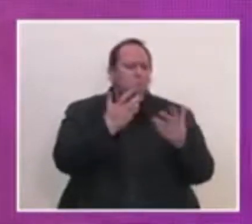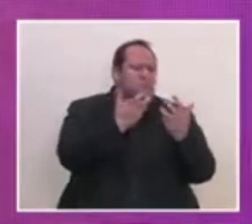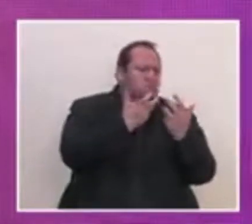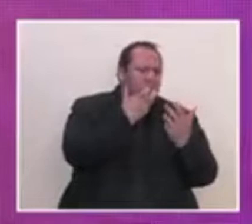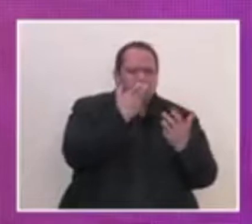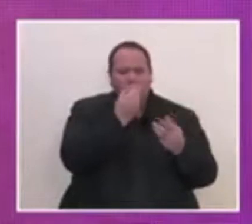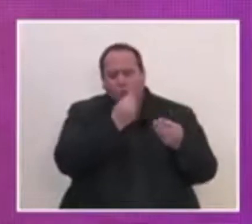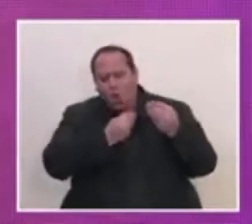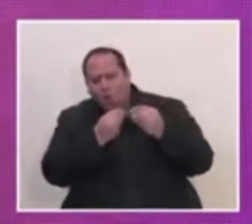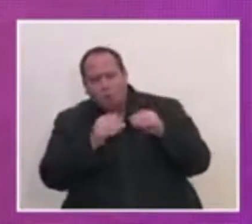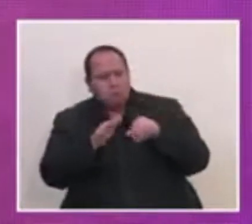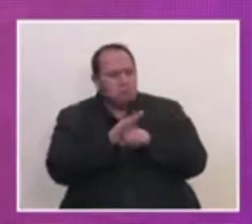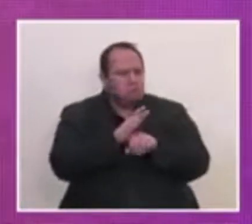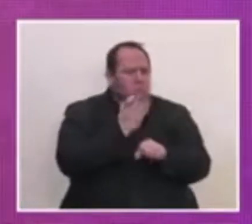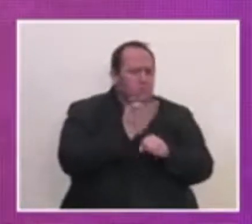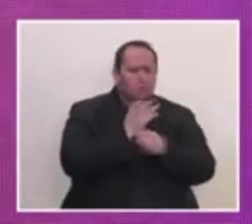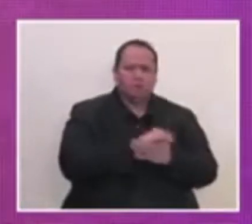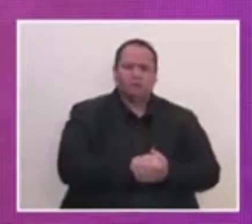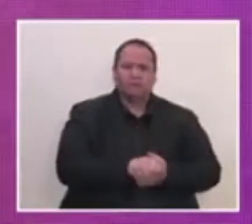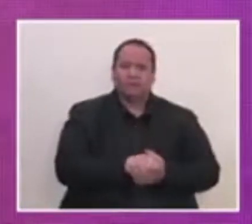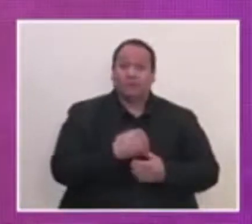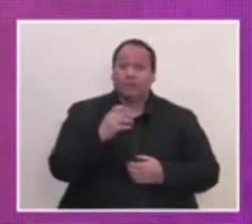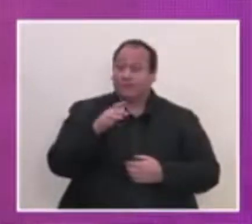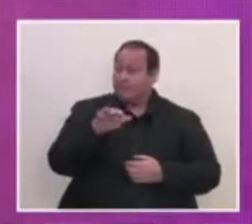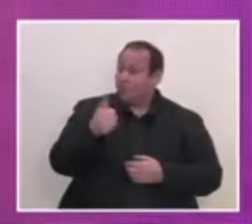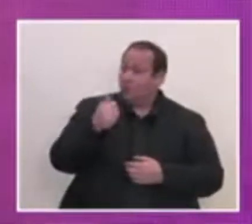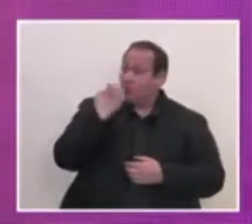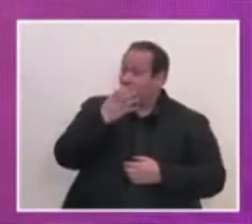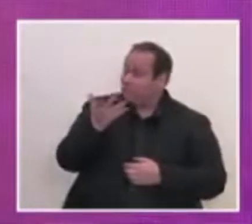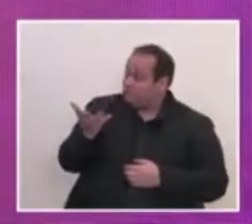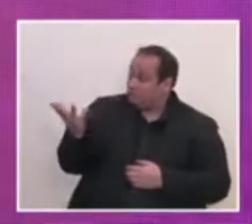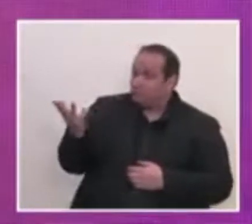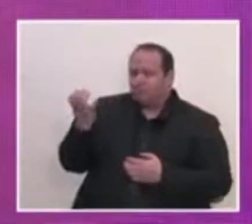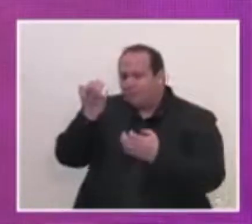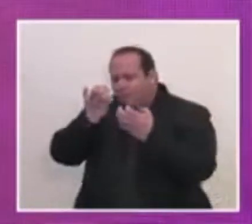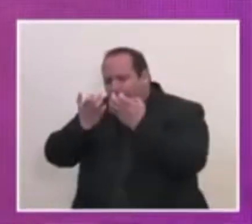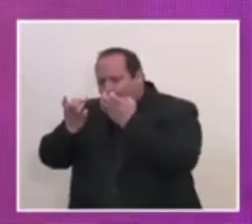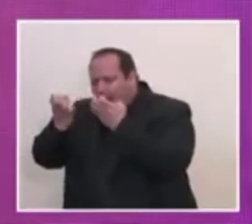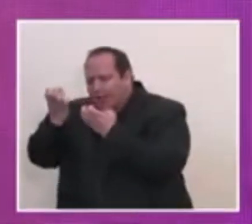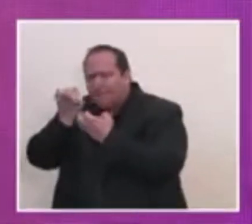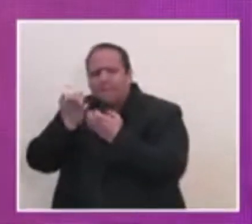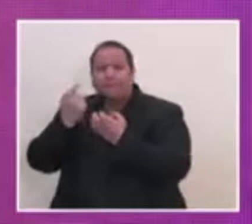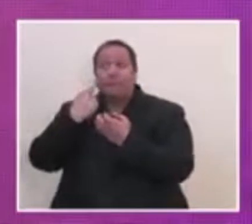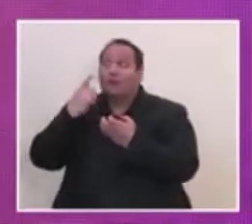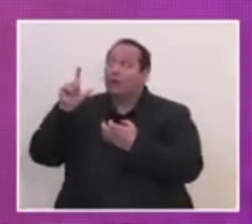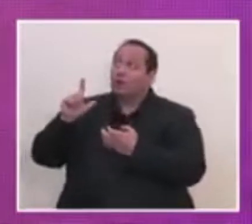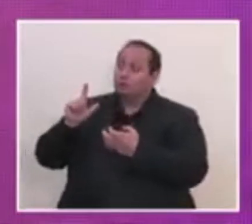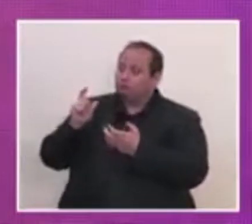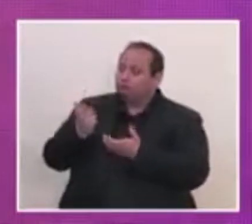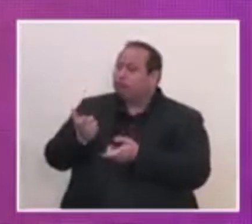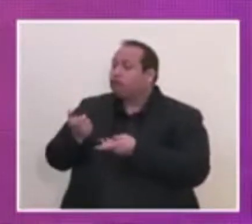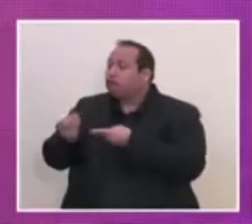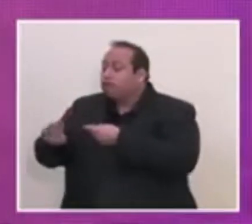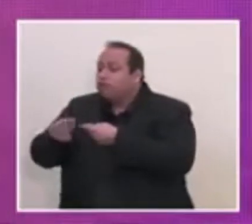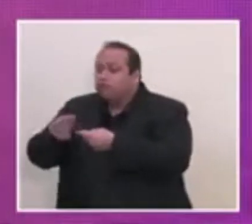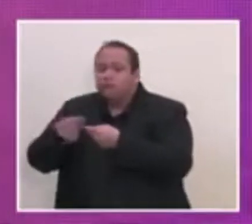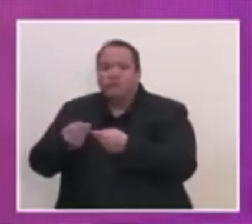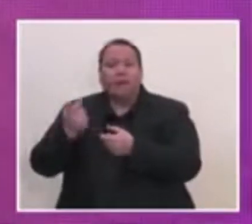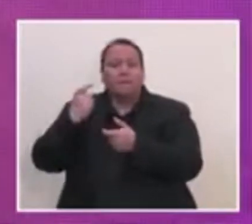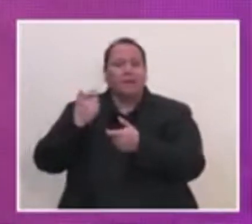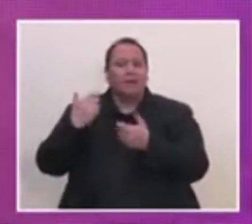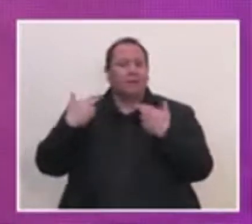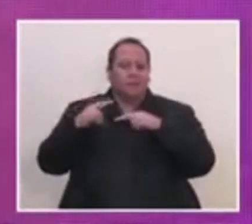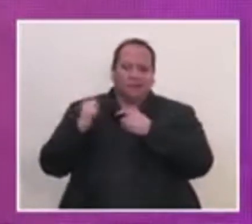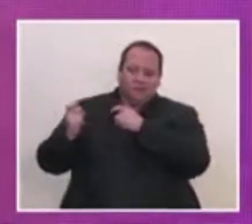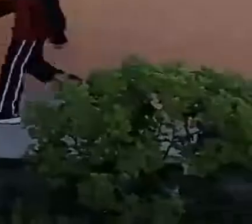alimento cobertura y las otras escuelas estamos en el análisis del recurso financiero para el apoyo del pago de